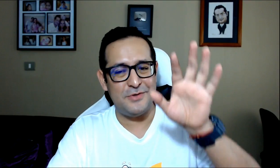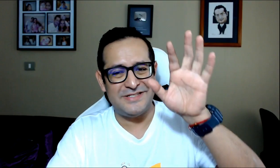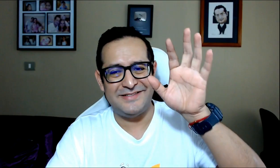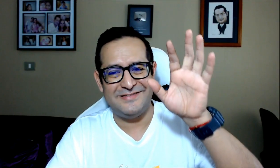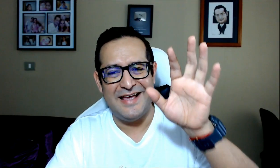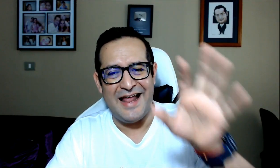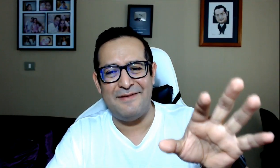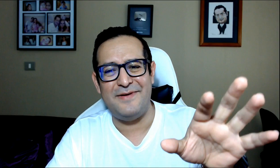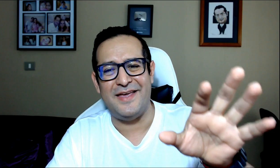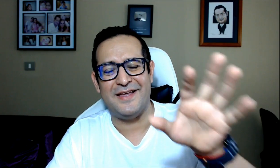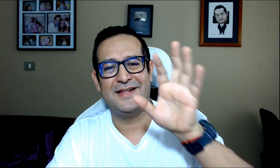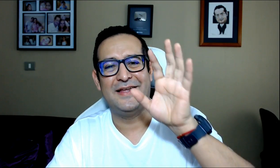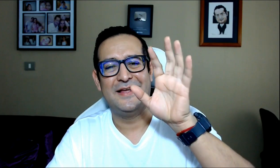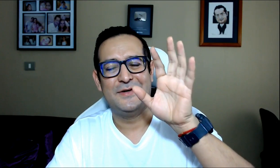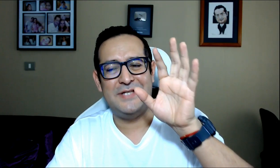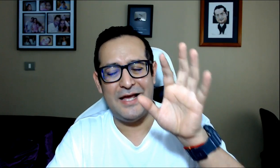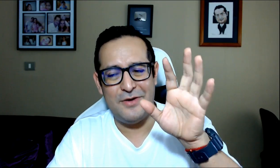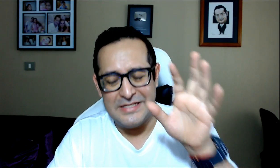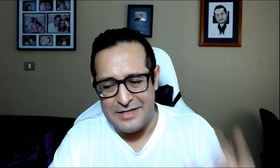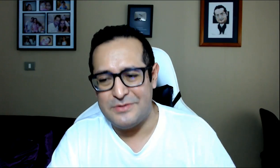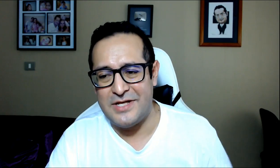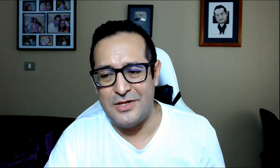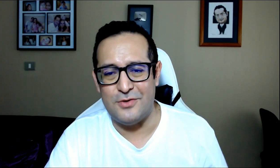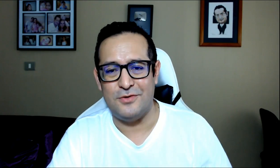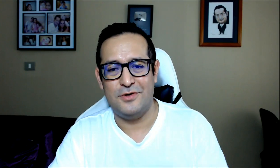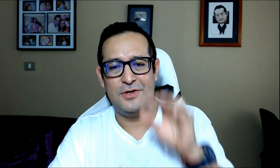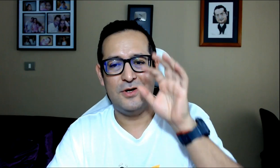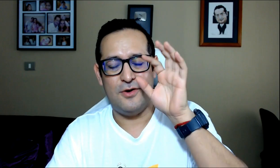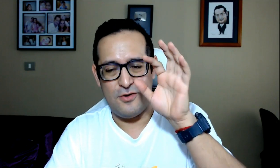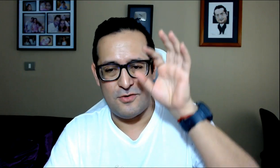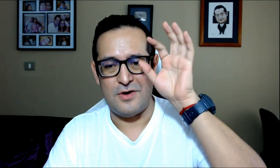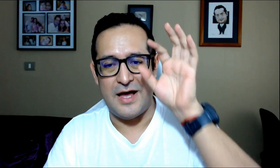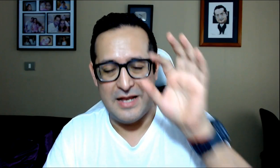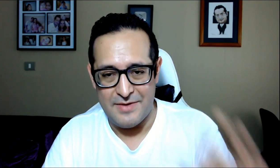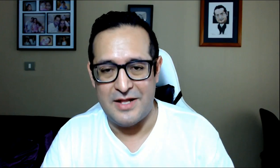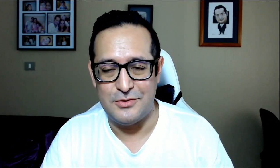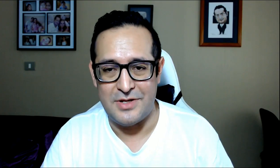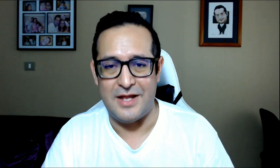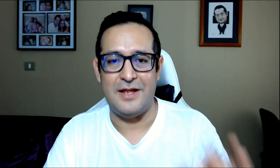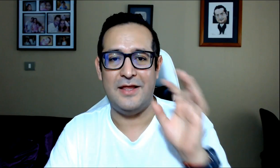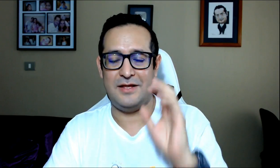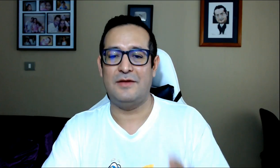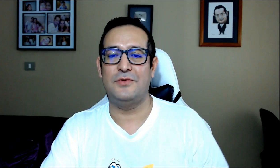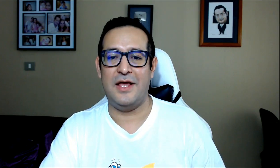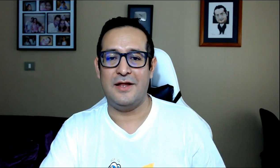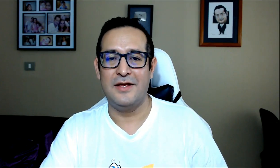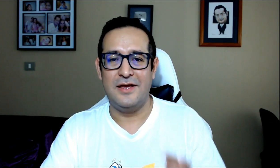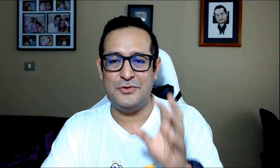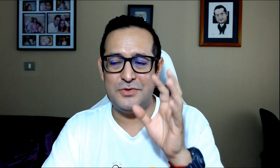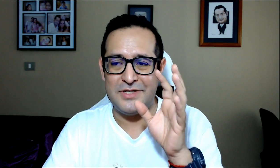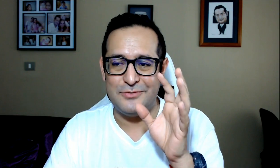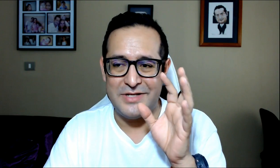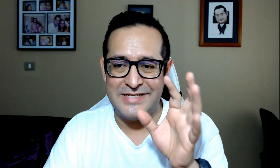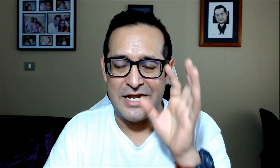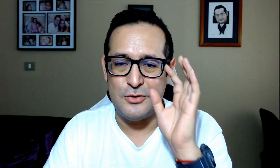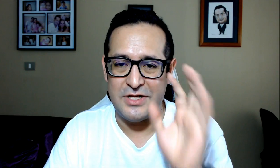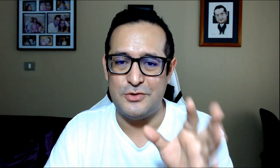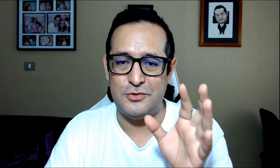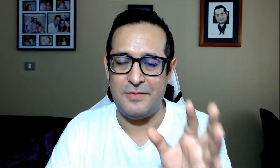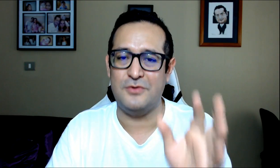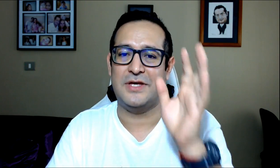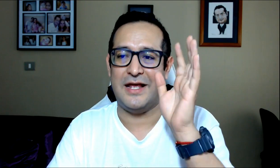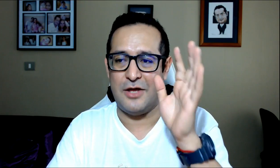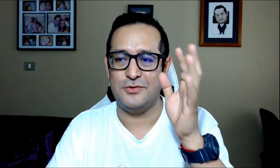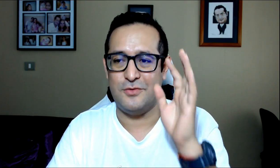y esto es grave o sea lo que estaba usando ojo a nivel nacional ya nivel mundial es usted autorizar los